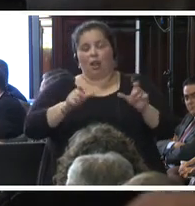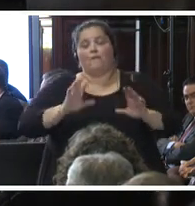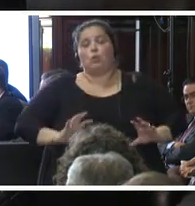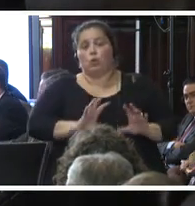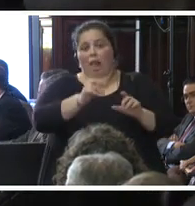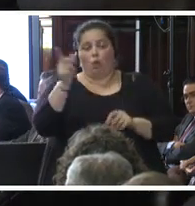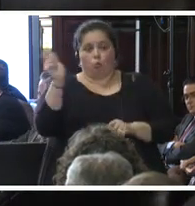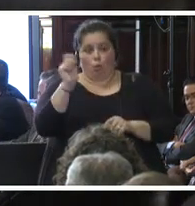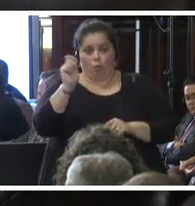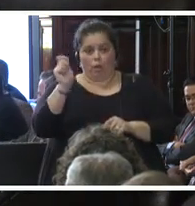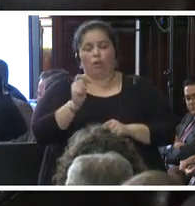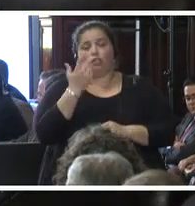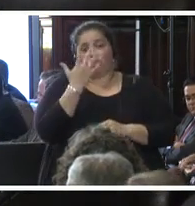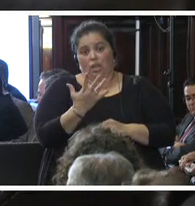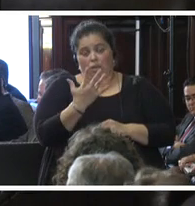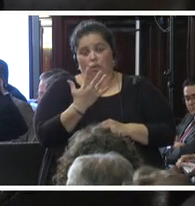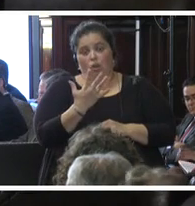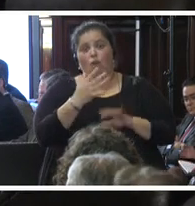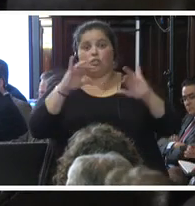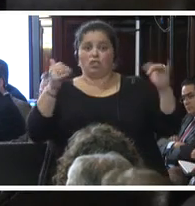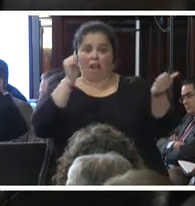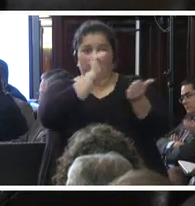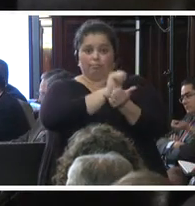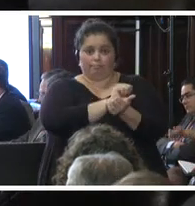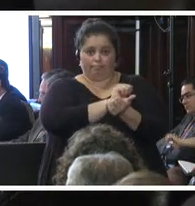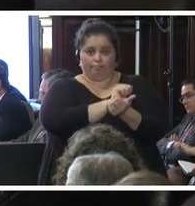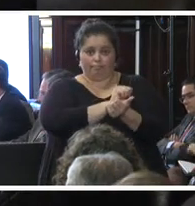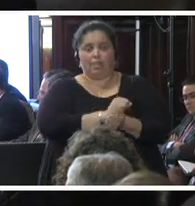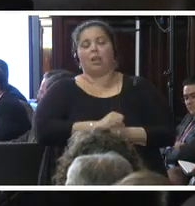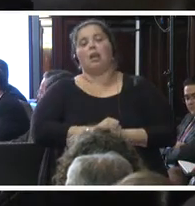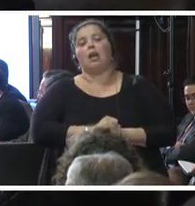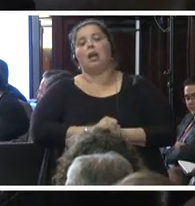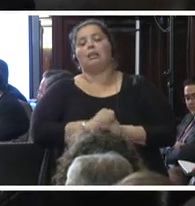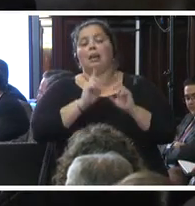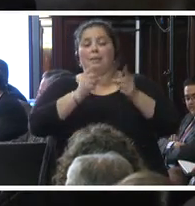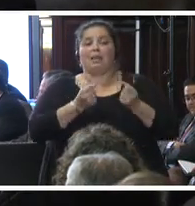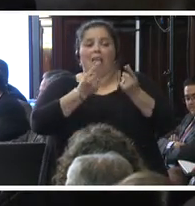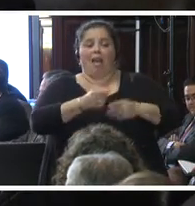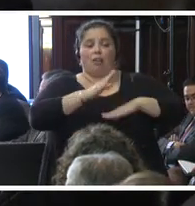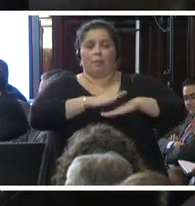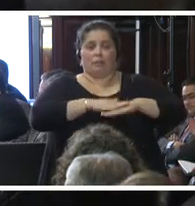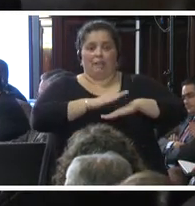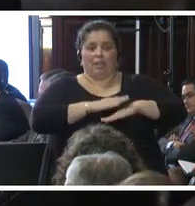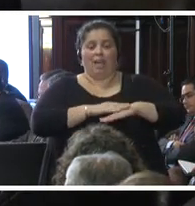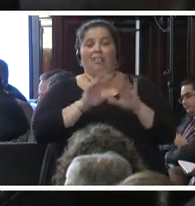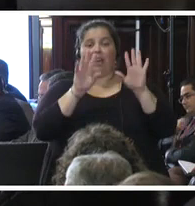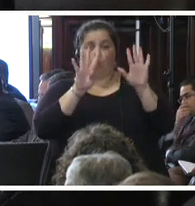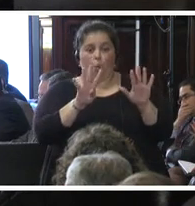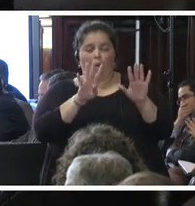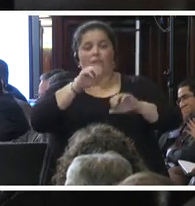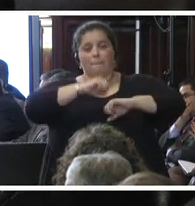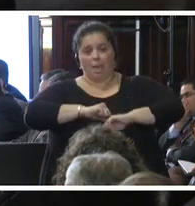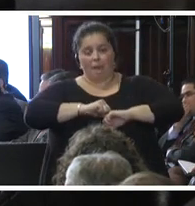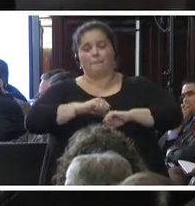de los cuales 5 ya están detenidos. Se ha acreditado su responsabilidad a 9 miembros